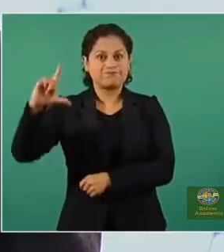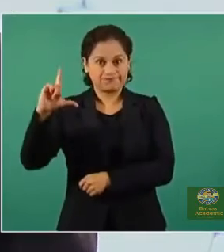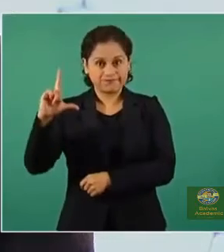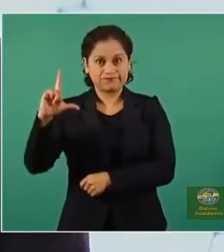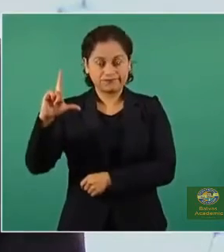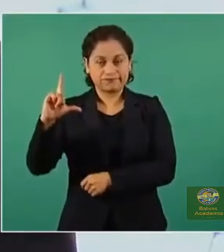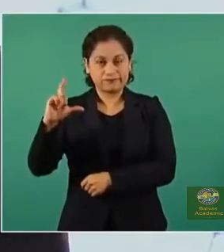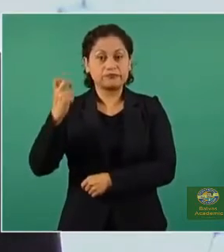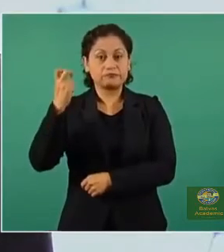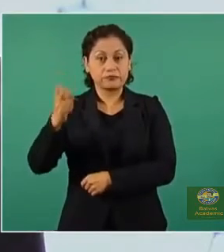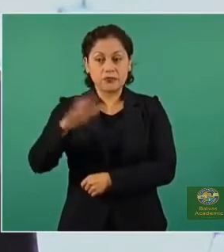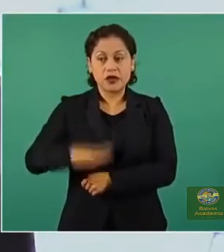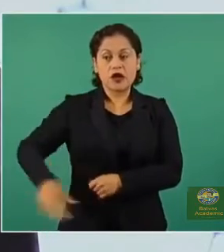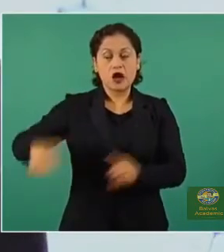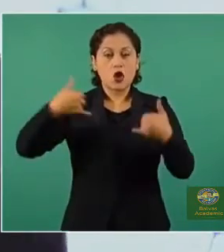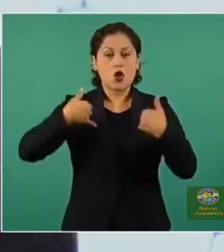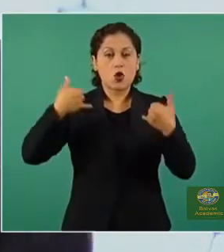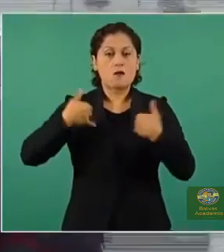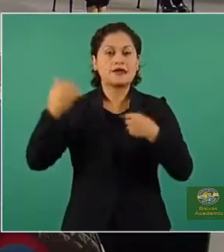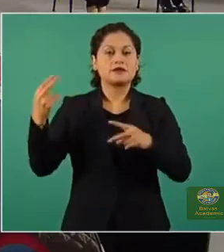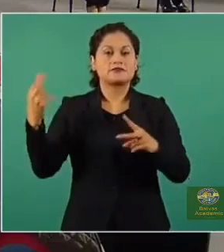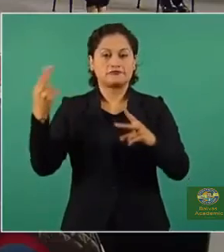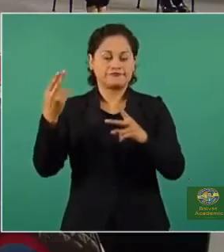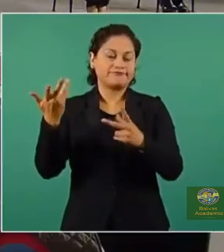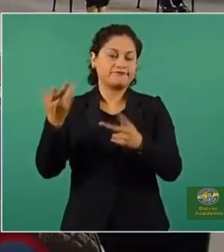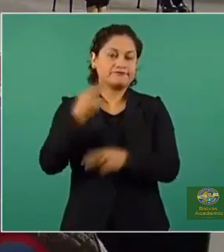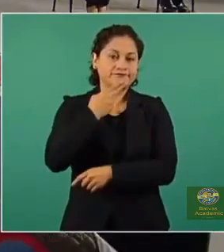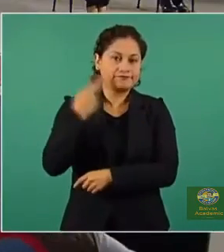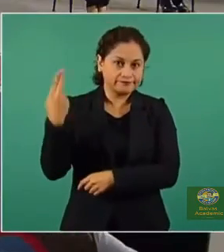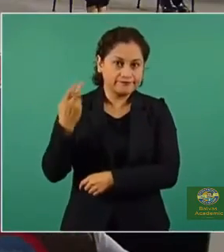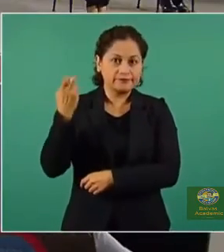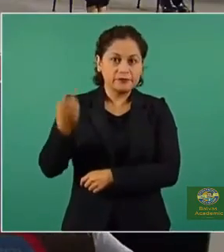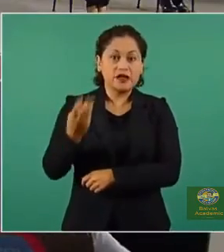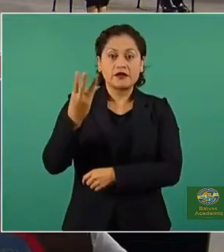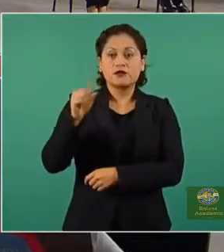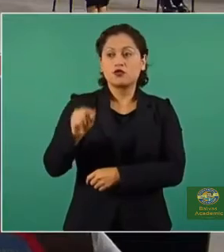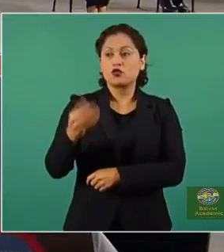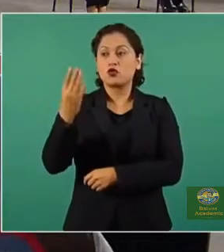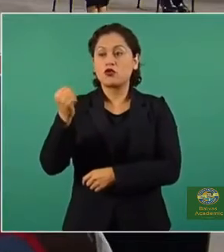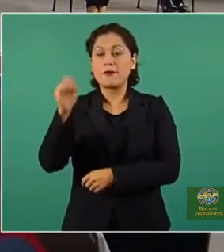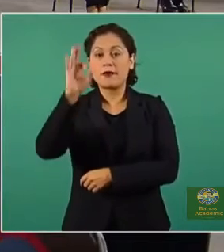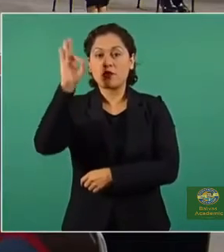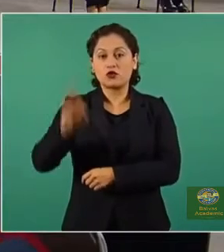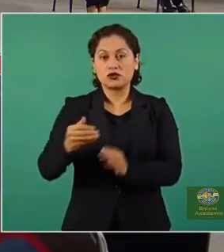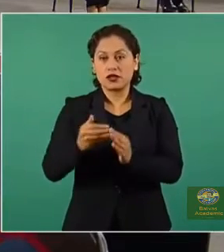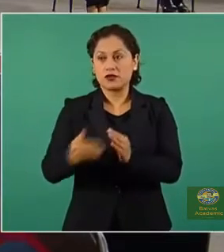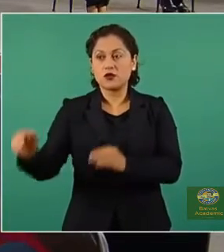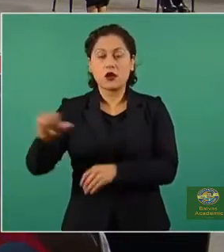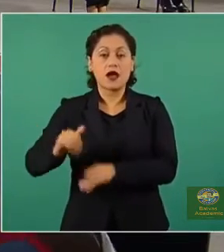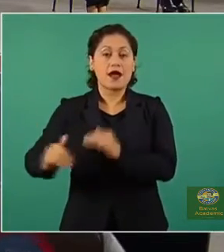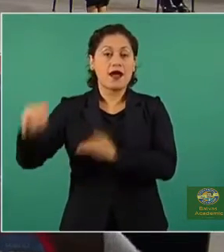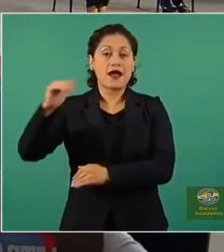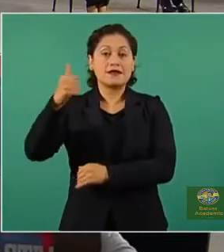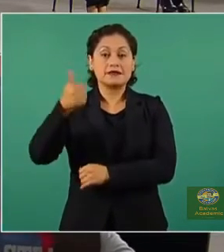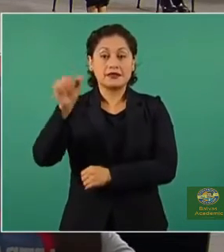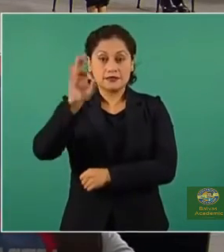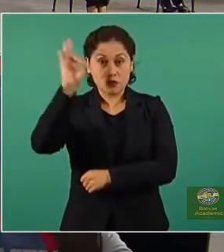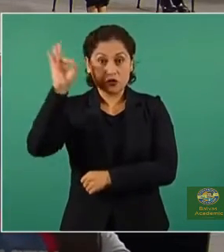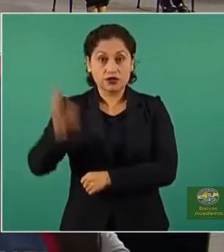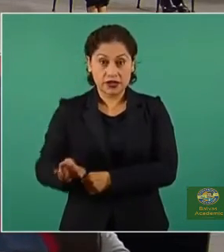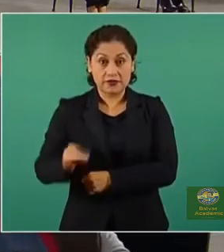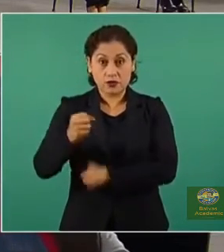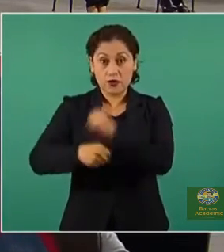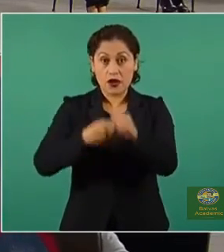conducta suicida se incrementó en adolescentes del 3.9 al 6% de 2018